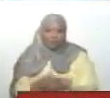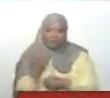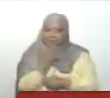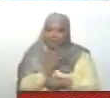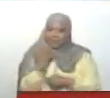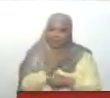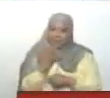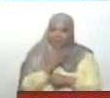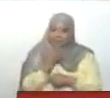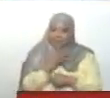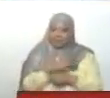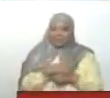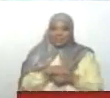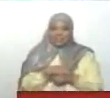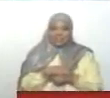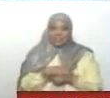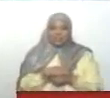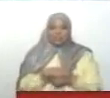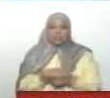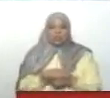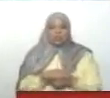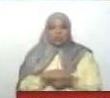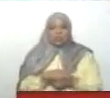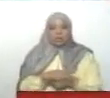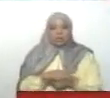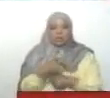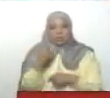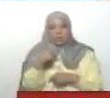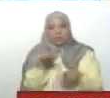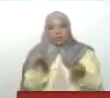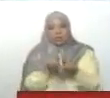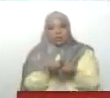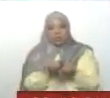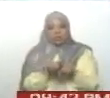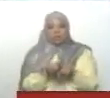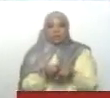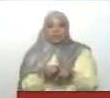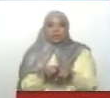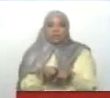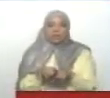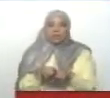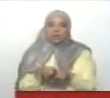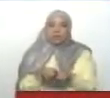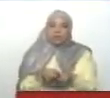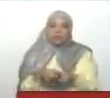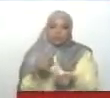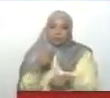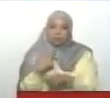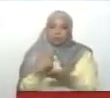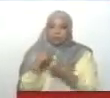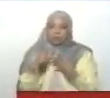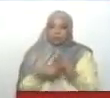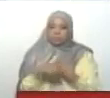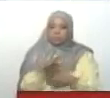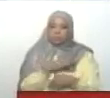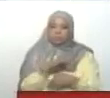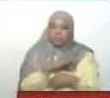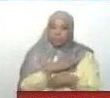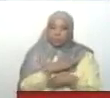que no es. Y por esta vía aquí, y por Spotify, ¿ah? Yo tengo mi playlist de